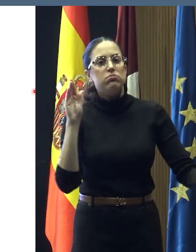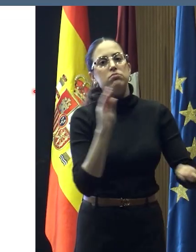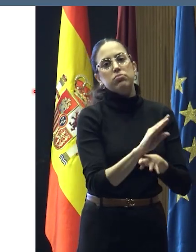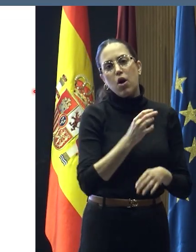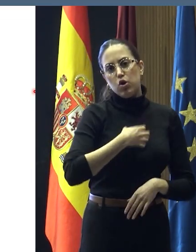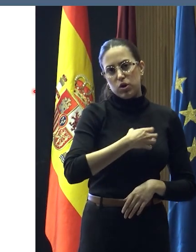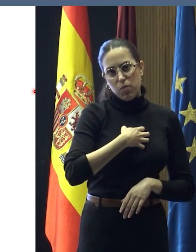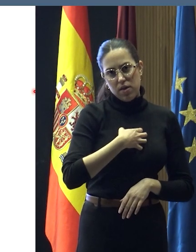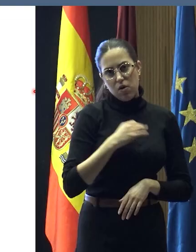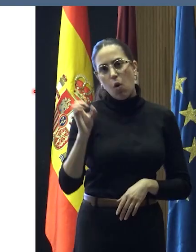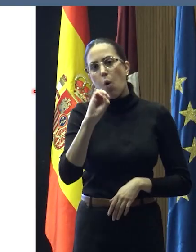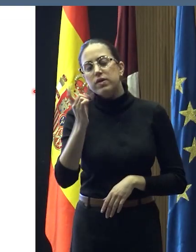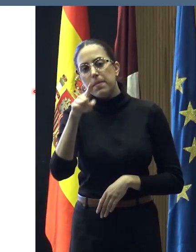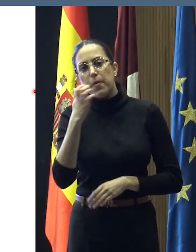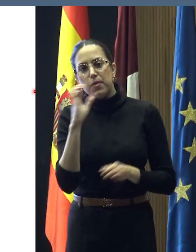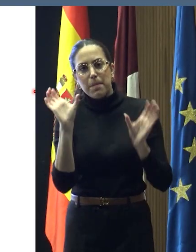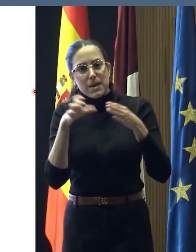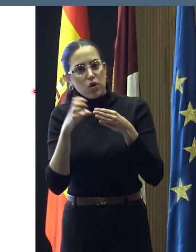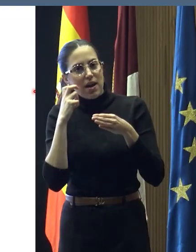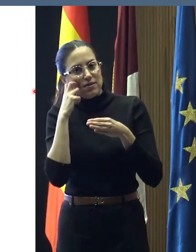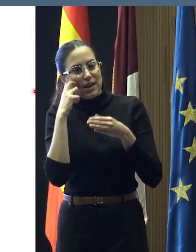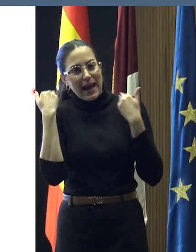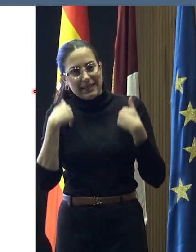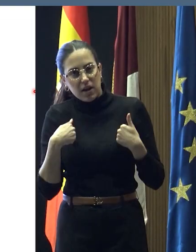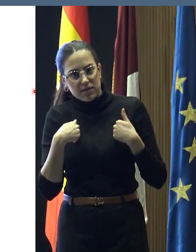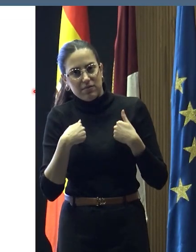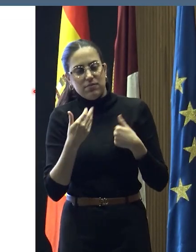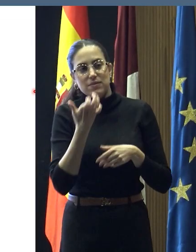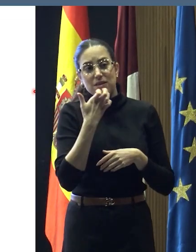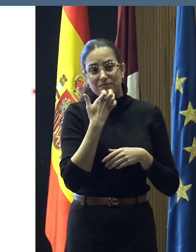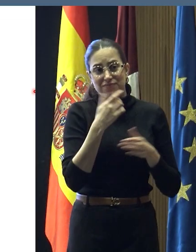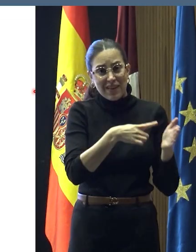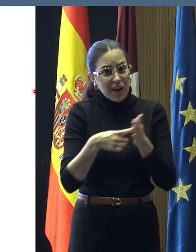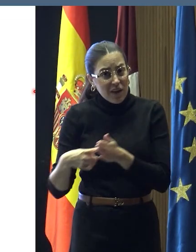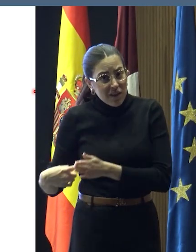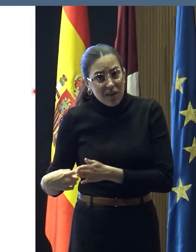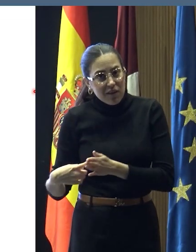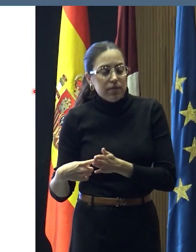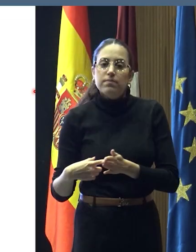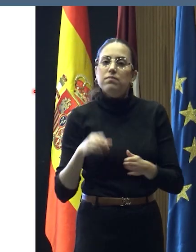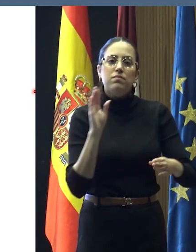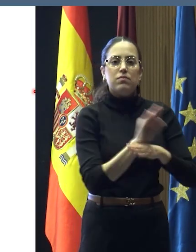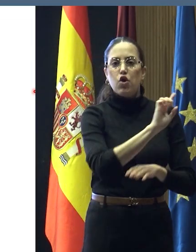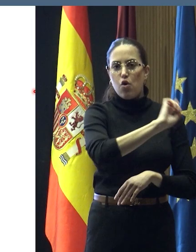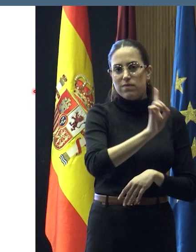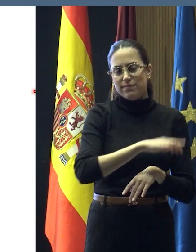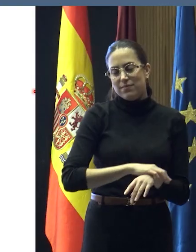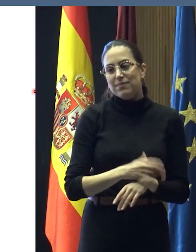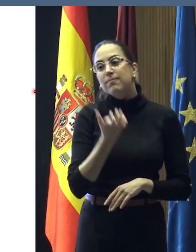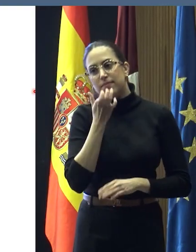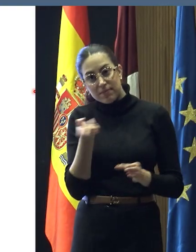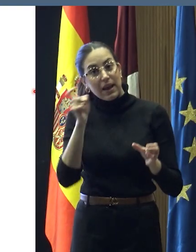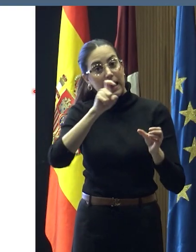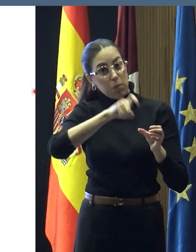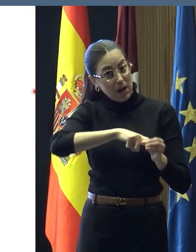o minorías étnicas en las investigaciones. Y aparte había un segundo acuerdo en